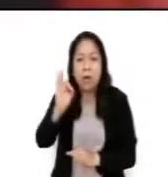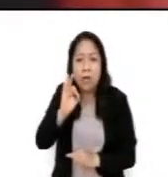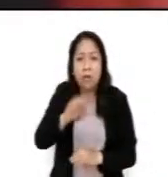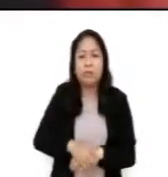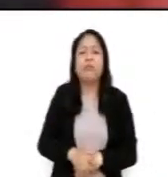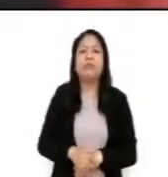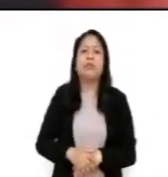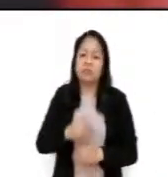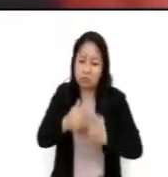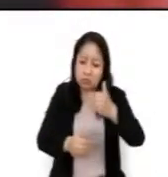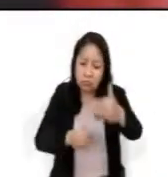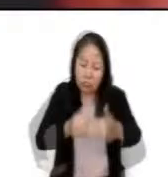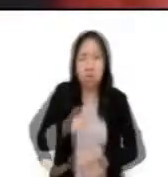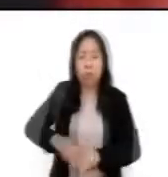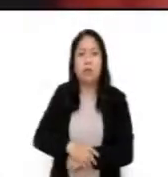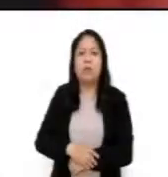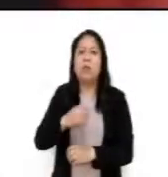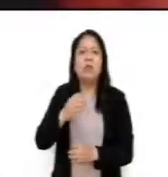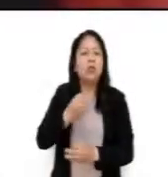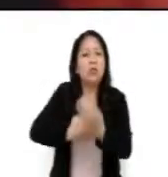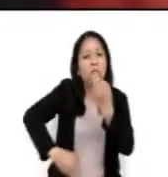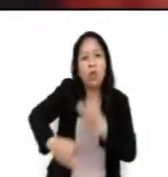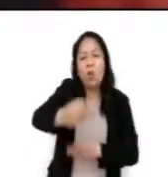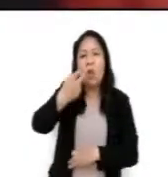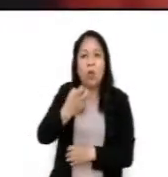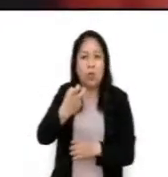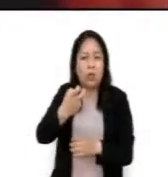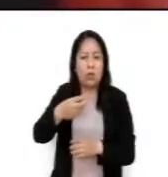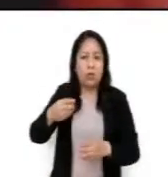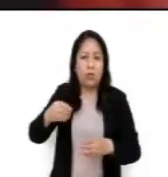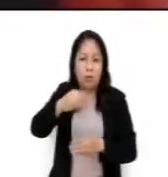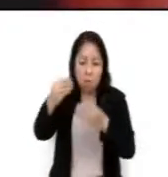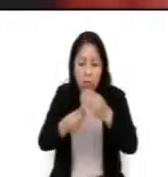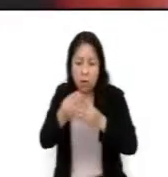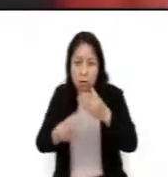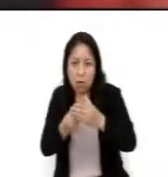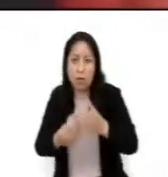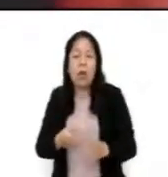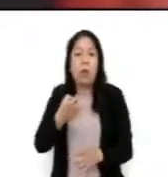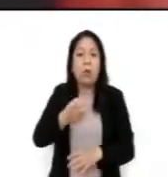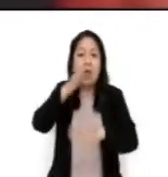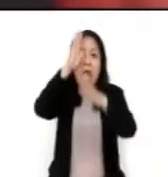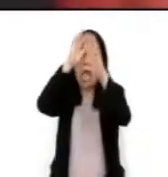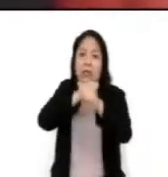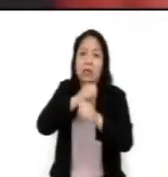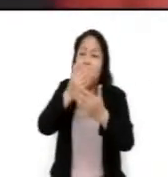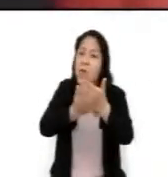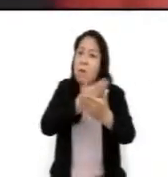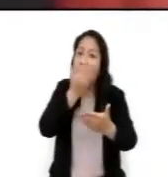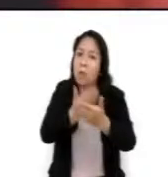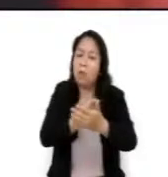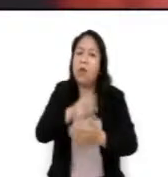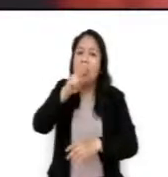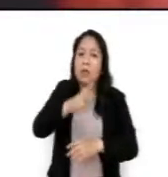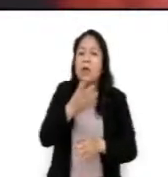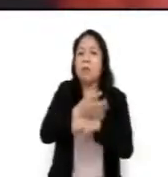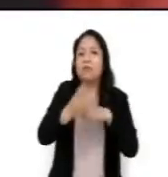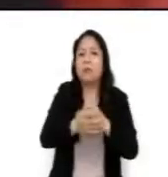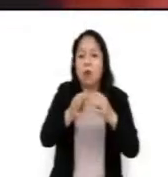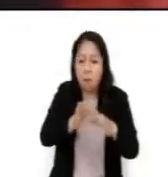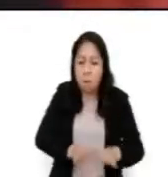tenemos que ir avanzando en ese sentido. Este acuerdo que hoy se está presentando propone cosas bien innovadoras en materia de trabajo a